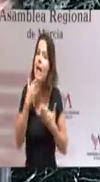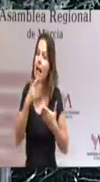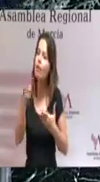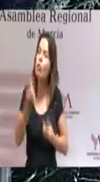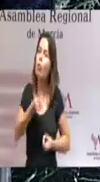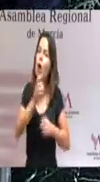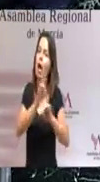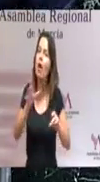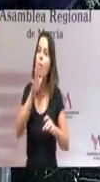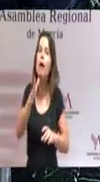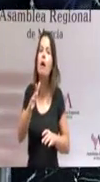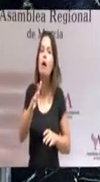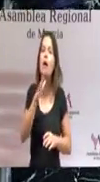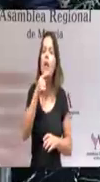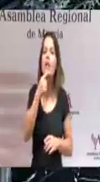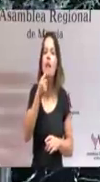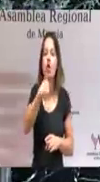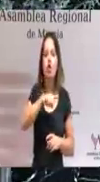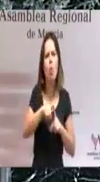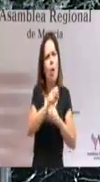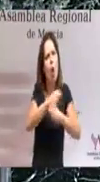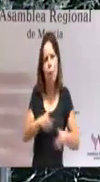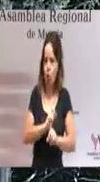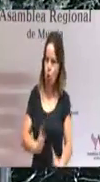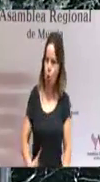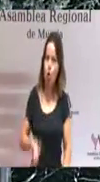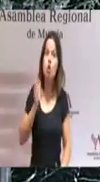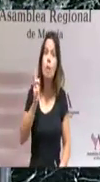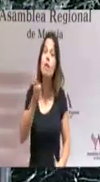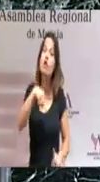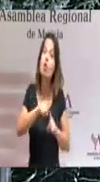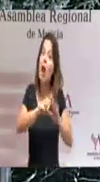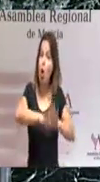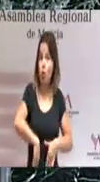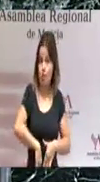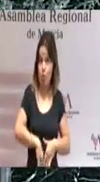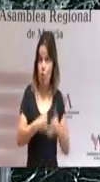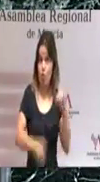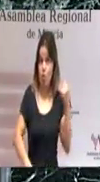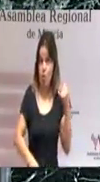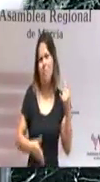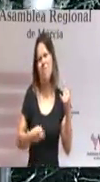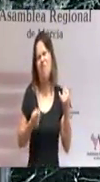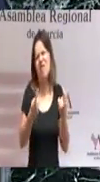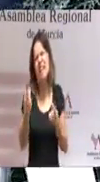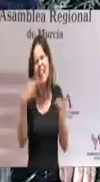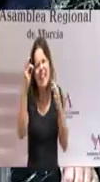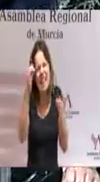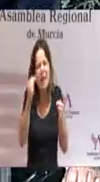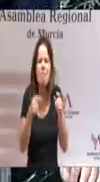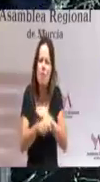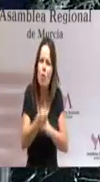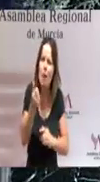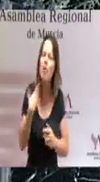aclaración, decía que no somos los peores, ¿no? Simplemente que estamos a la cola. Bueno, ha sido un poco escasa la matización,